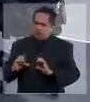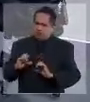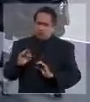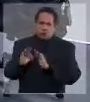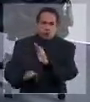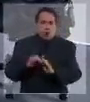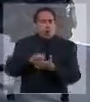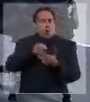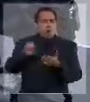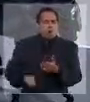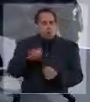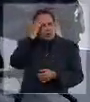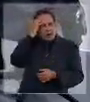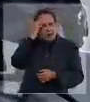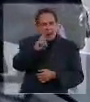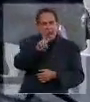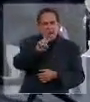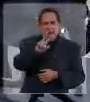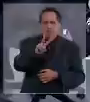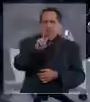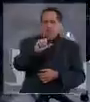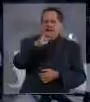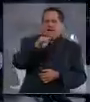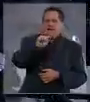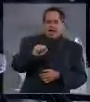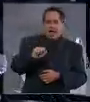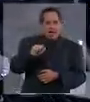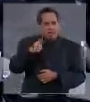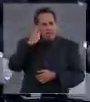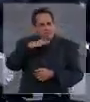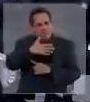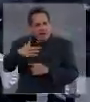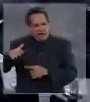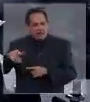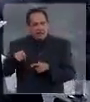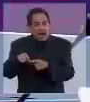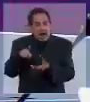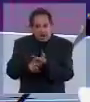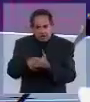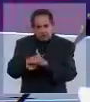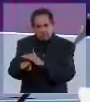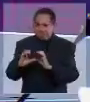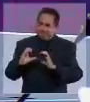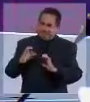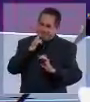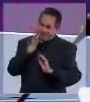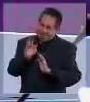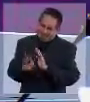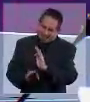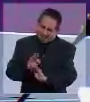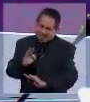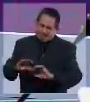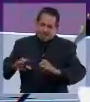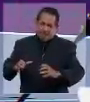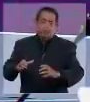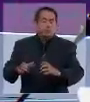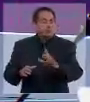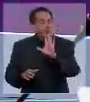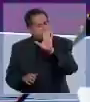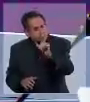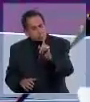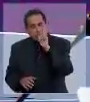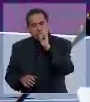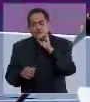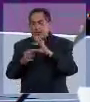como la vaquita marina. Pero deja de regresar al tema que le planteaste, yo creo que es bien interesante al bronco. El tema de mitigación y de